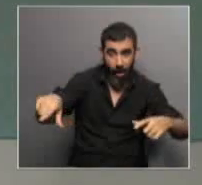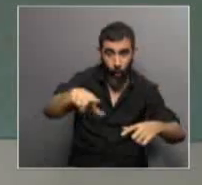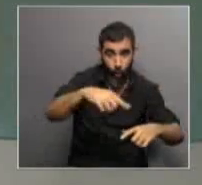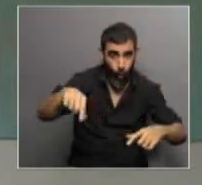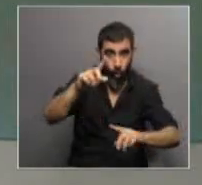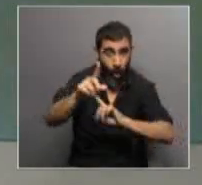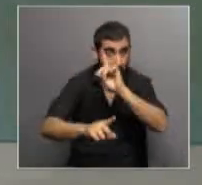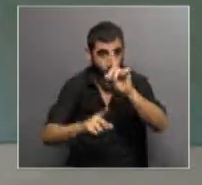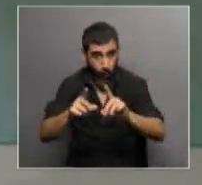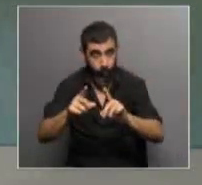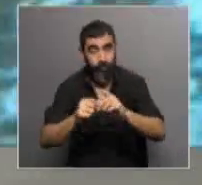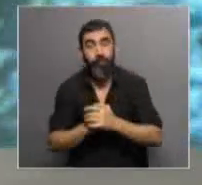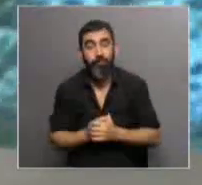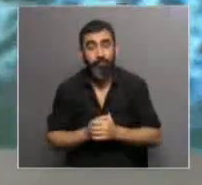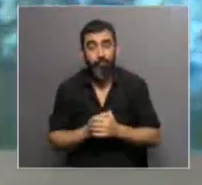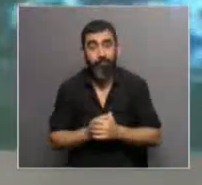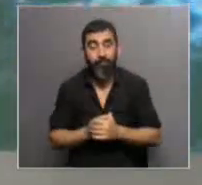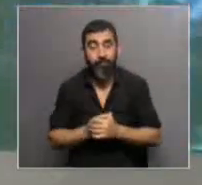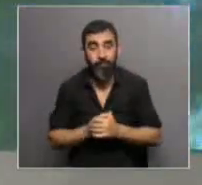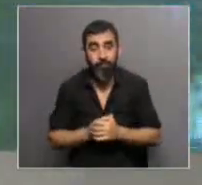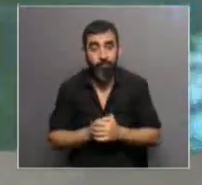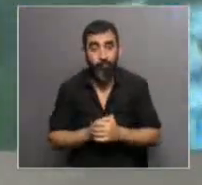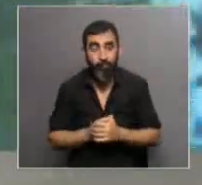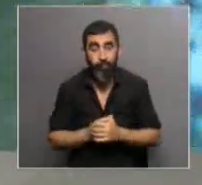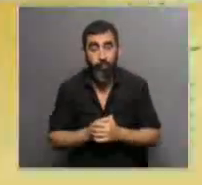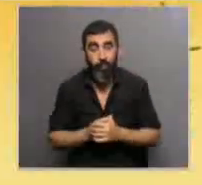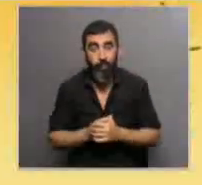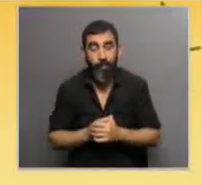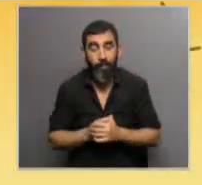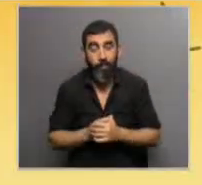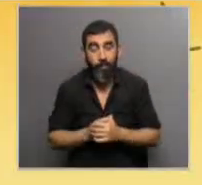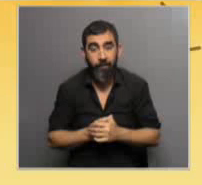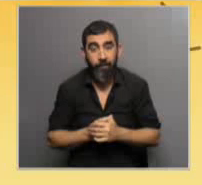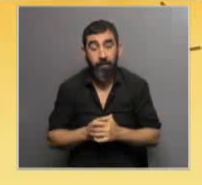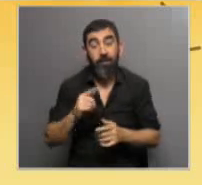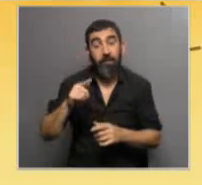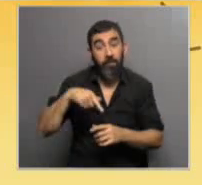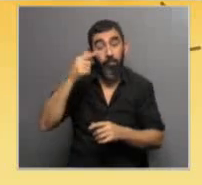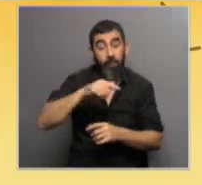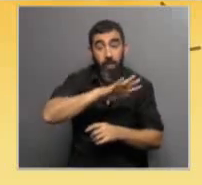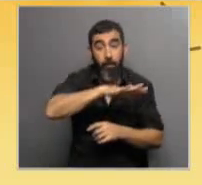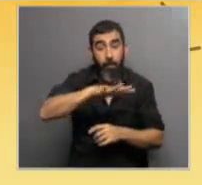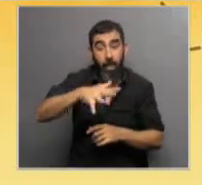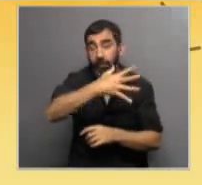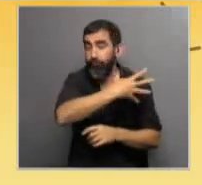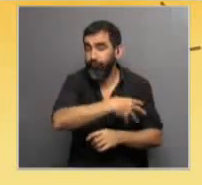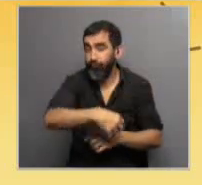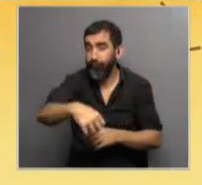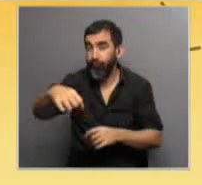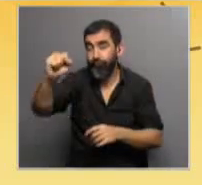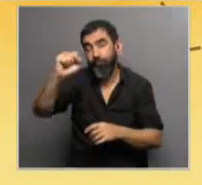callan la calavera pues esa inmensa iba a derecho al balizas y luego el mar se las llamaba para